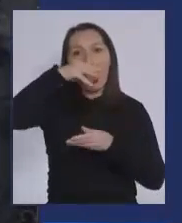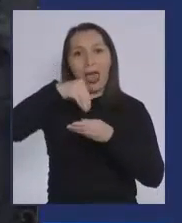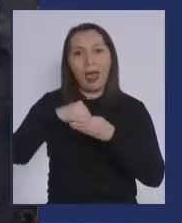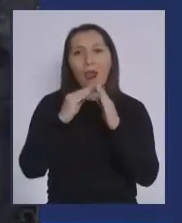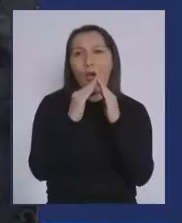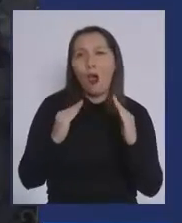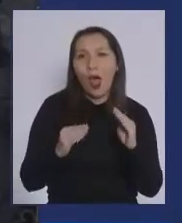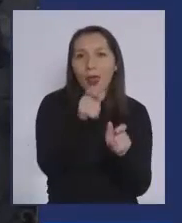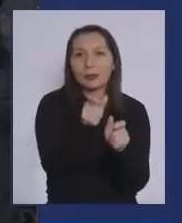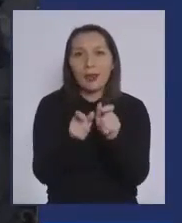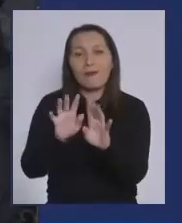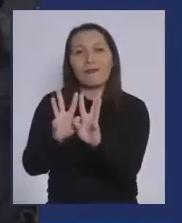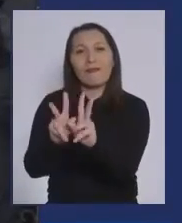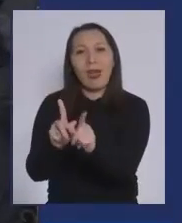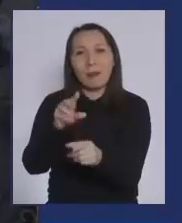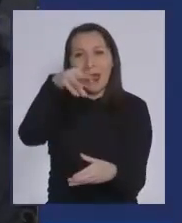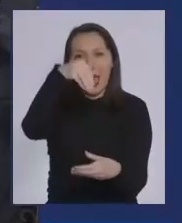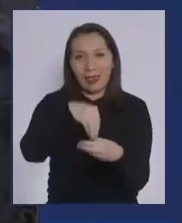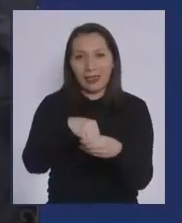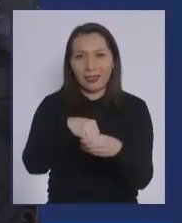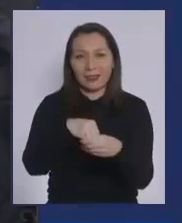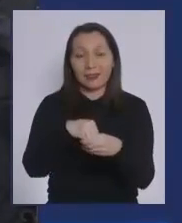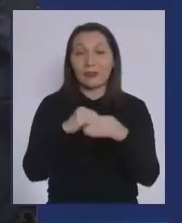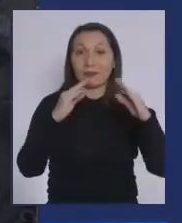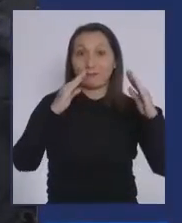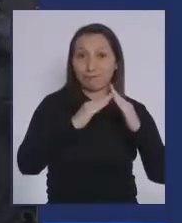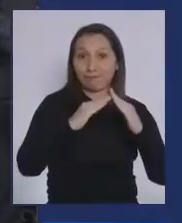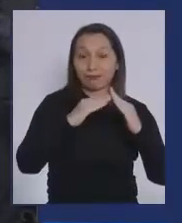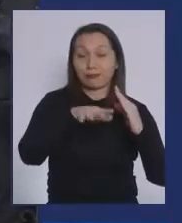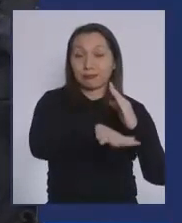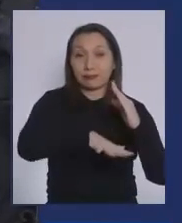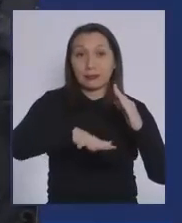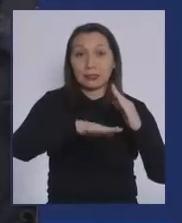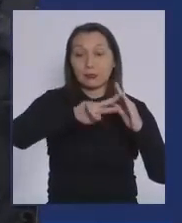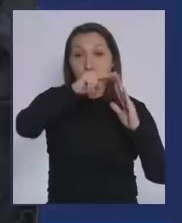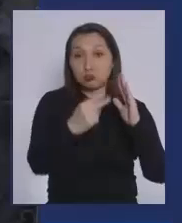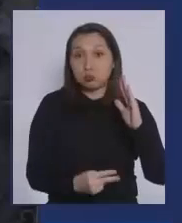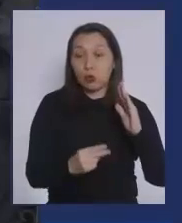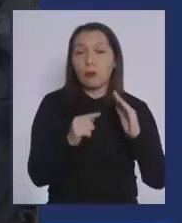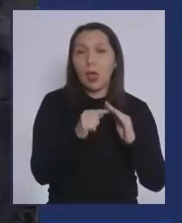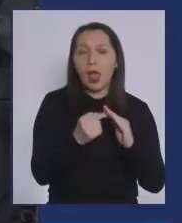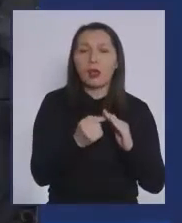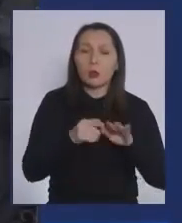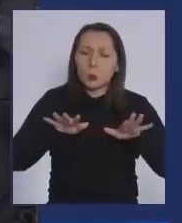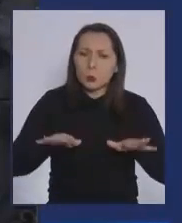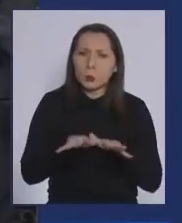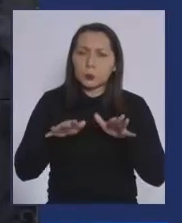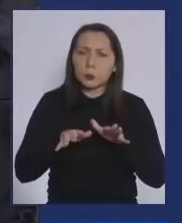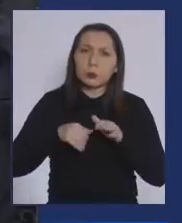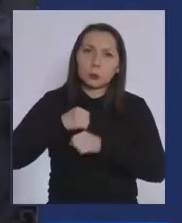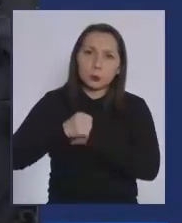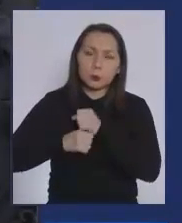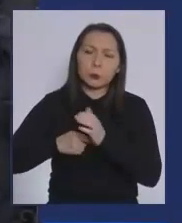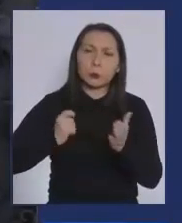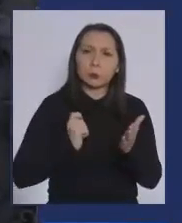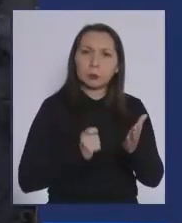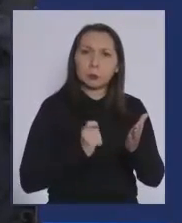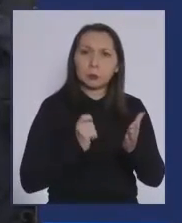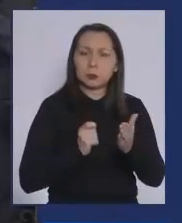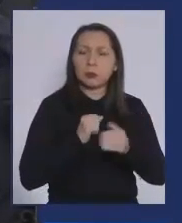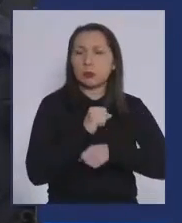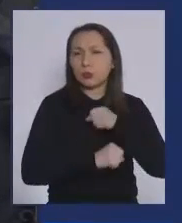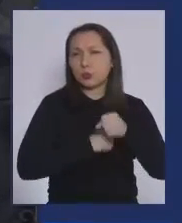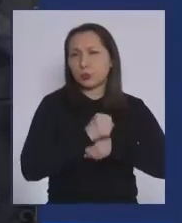vive una familia y porque además esa casa propia ha sido el esfuerzo de la familia